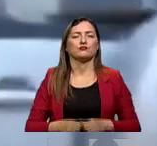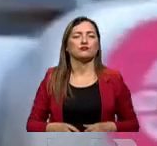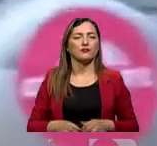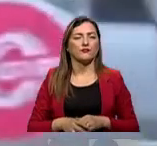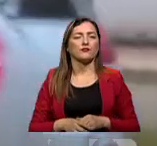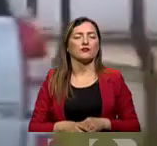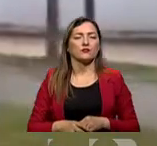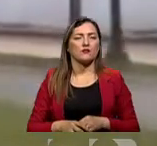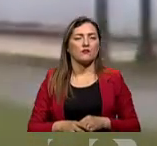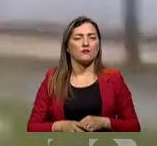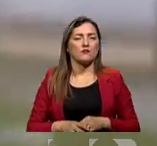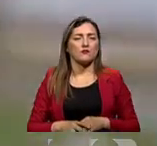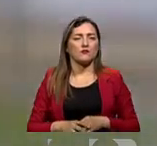Tomás chufardi 24 horas